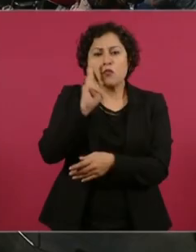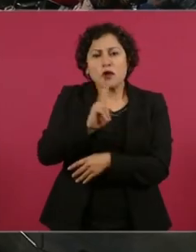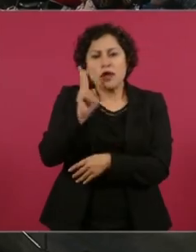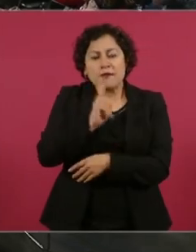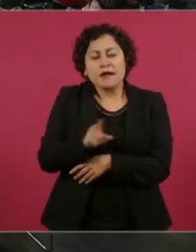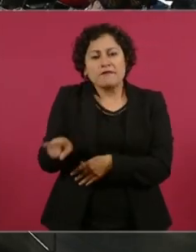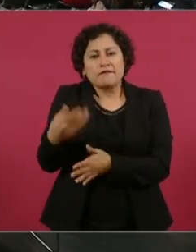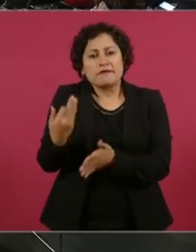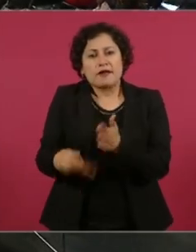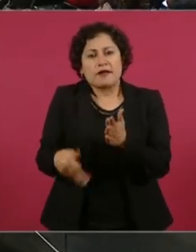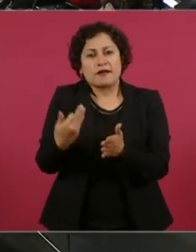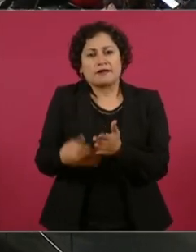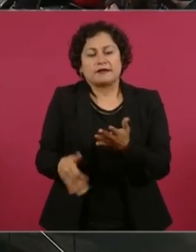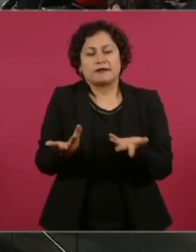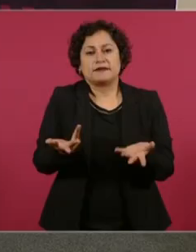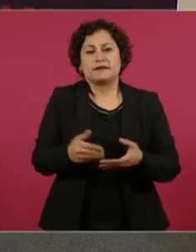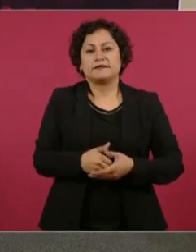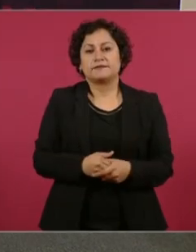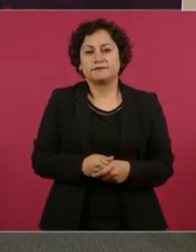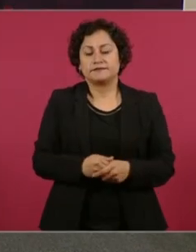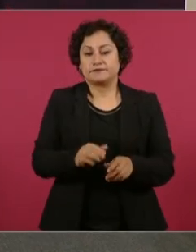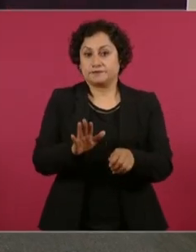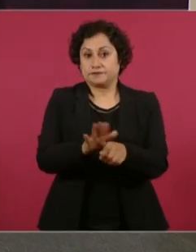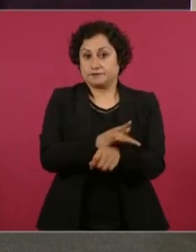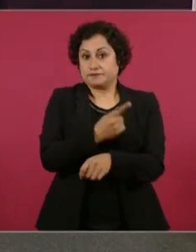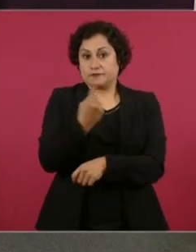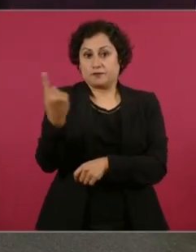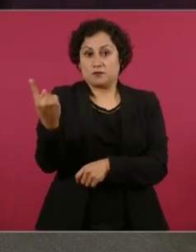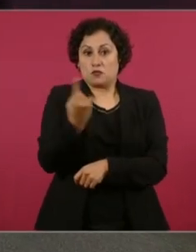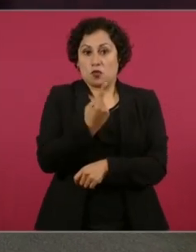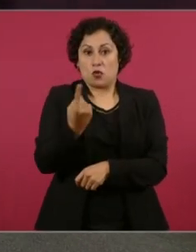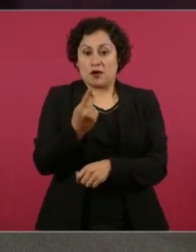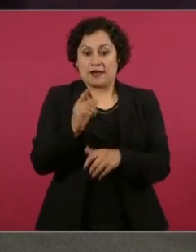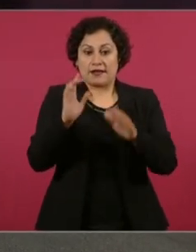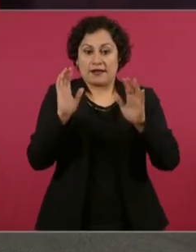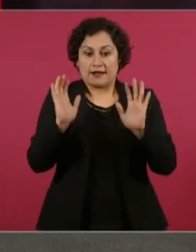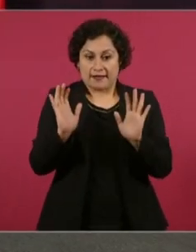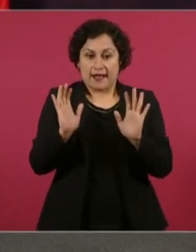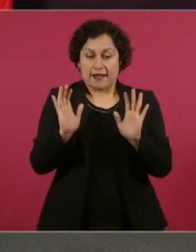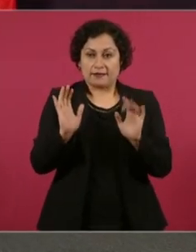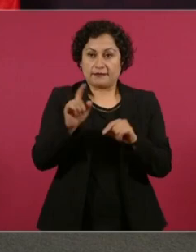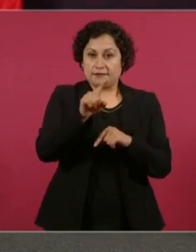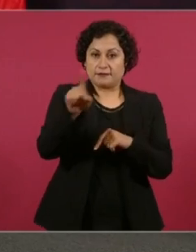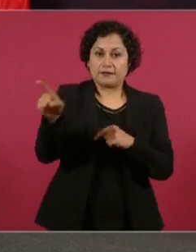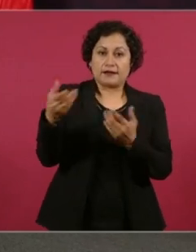porque el señor presenta las pruebas.